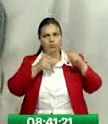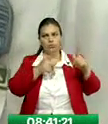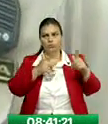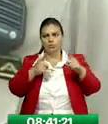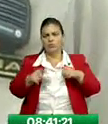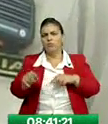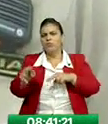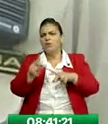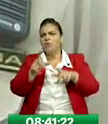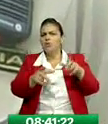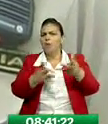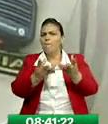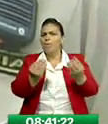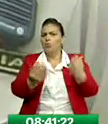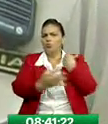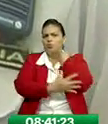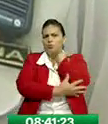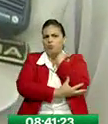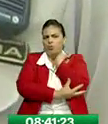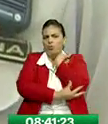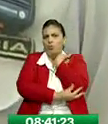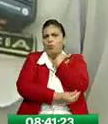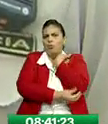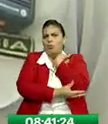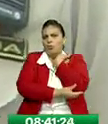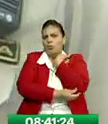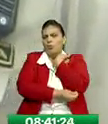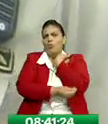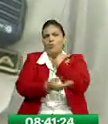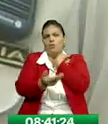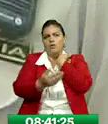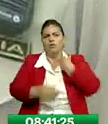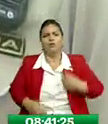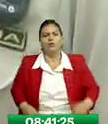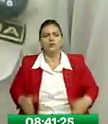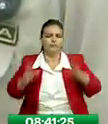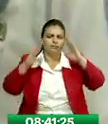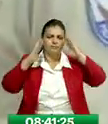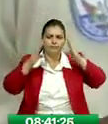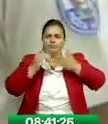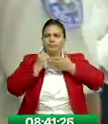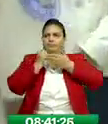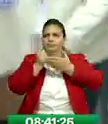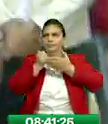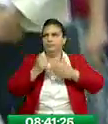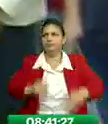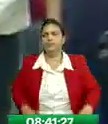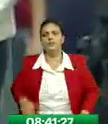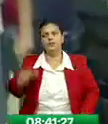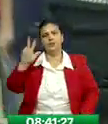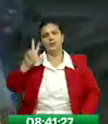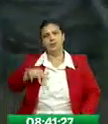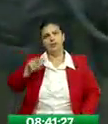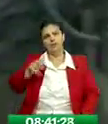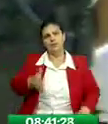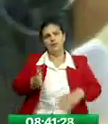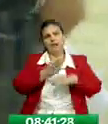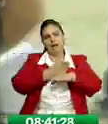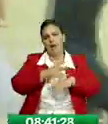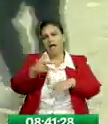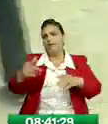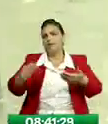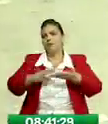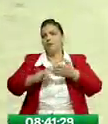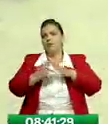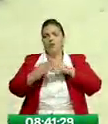vulnerables con estos tipos de acciones comunitarias. Acá en el sector nos hemos organizado por el largo de 3 meses, la comunidad ha trabajado hombro a